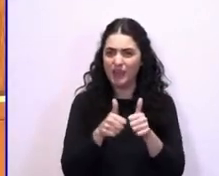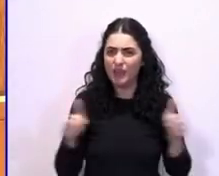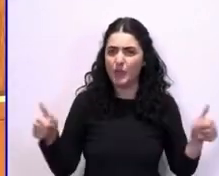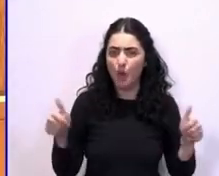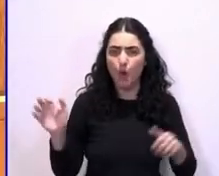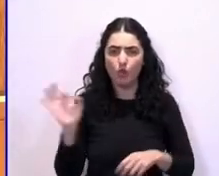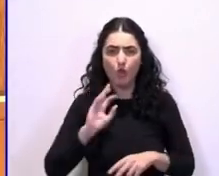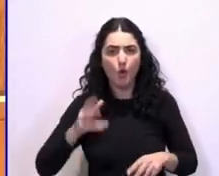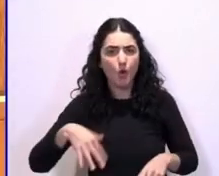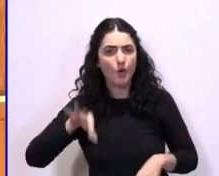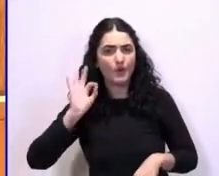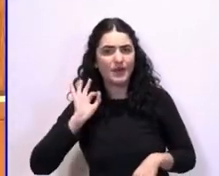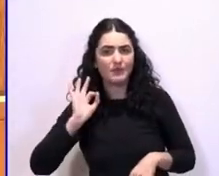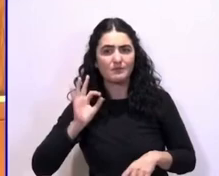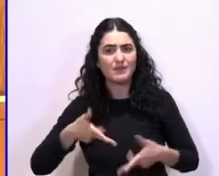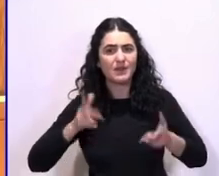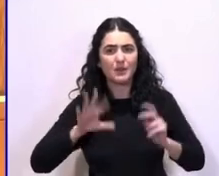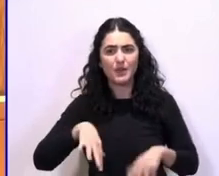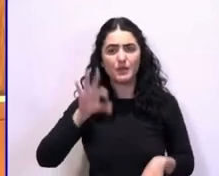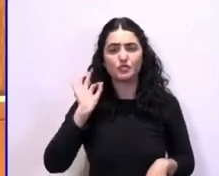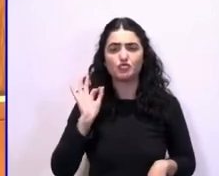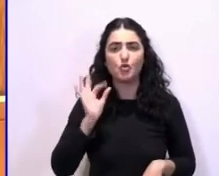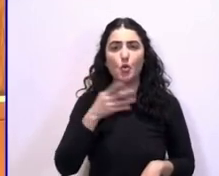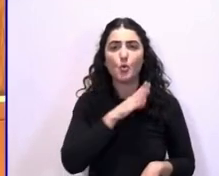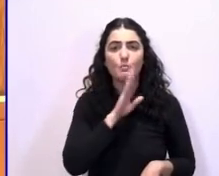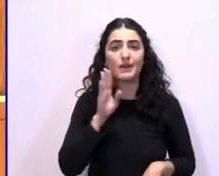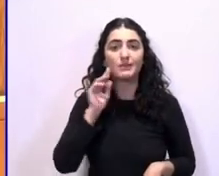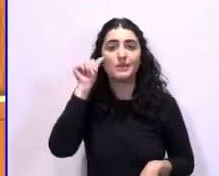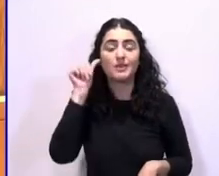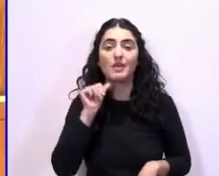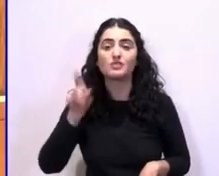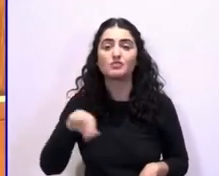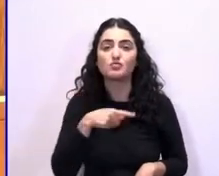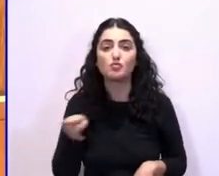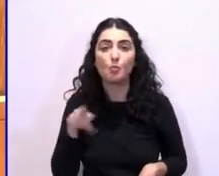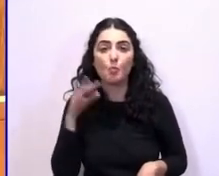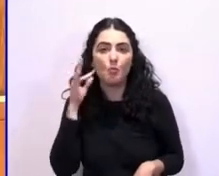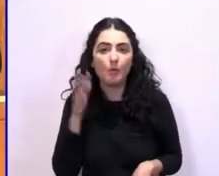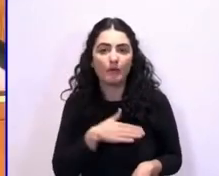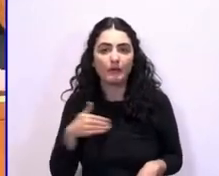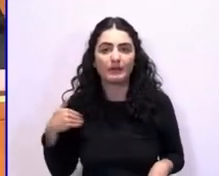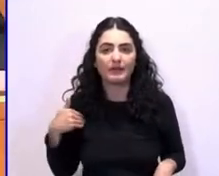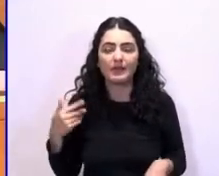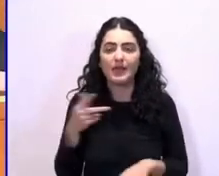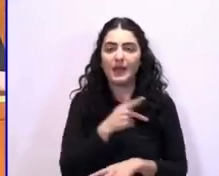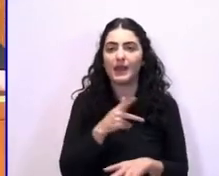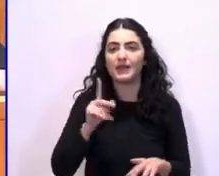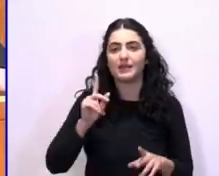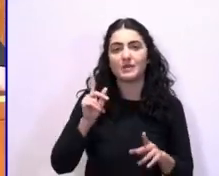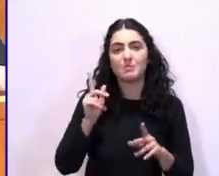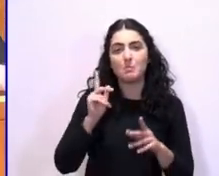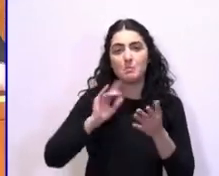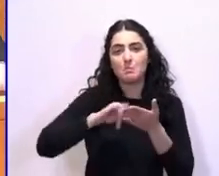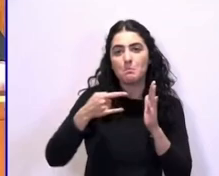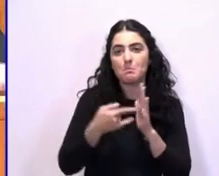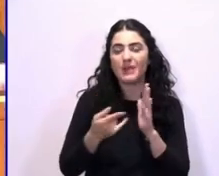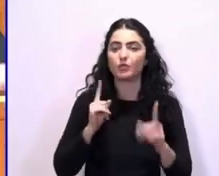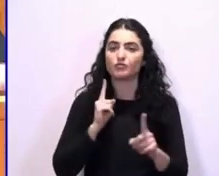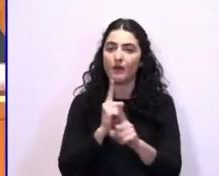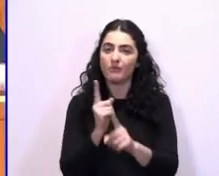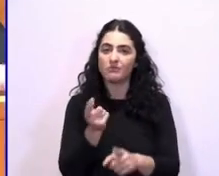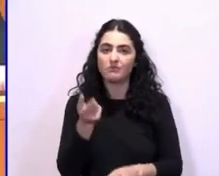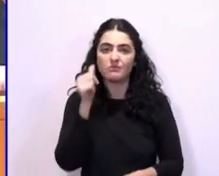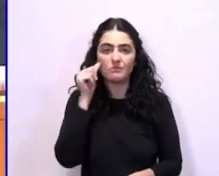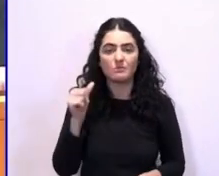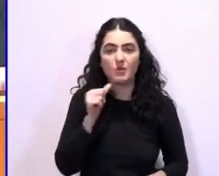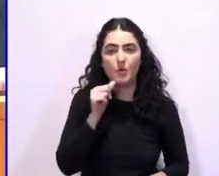decisión sobre la maternidad por parte de las mujeres, la planificación familiar, la generalización de métodos anticonceptivos, el derecho al aborto, el